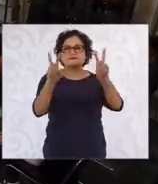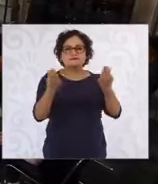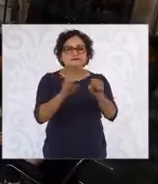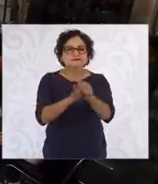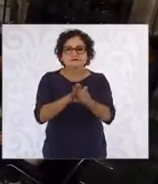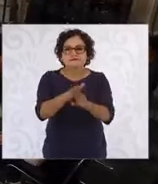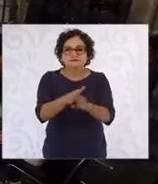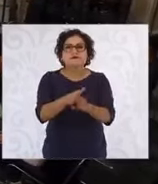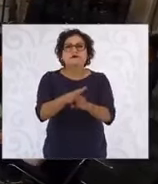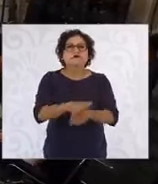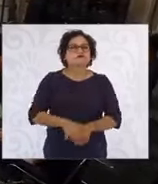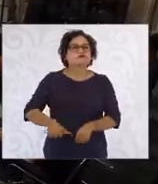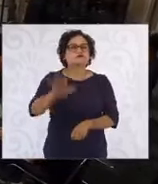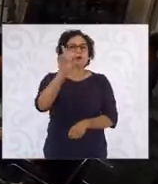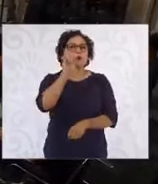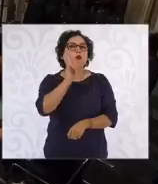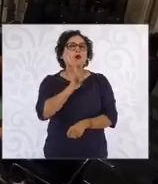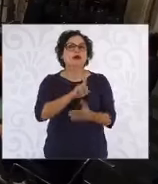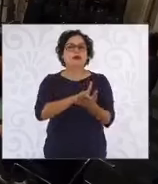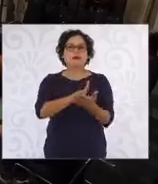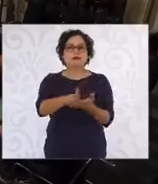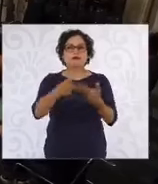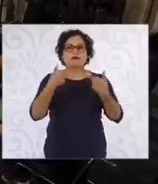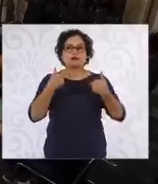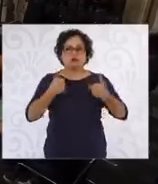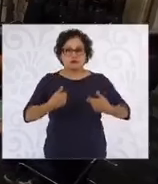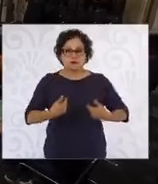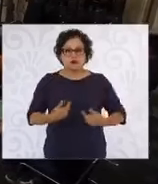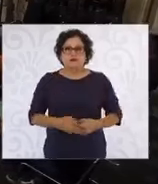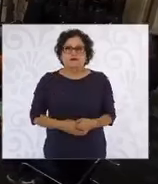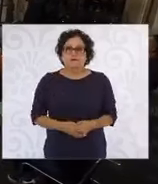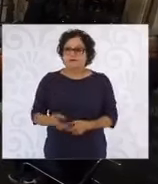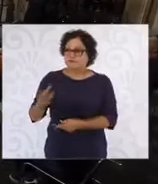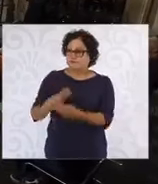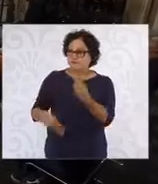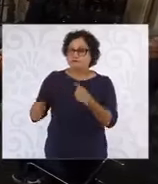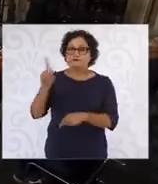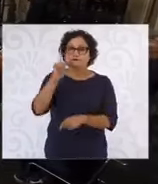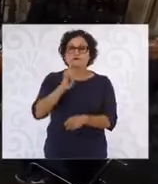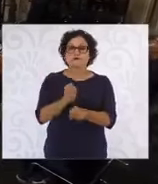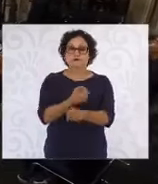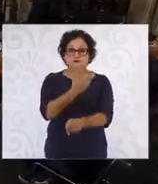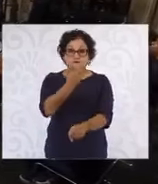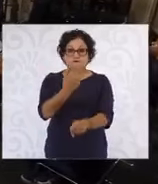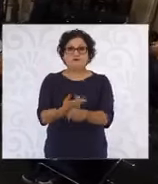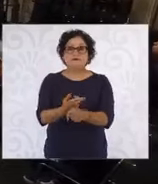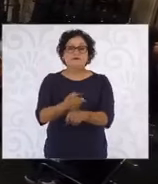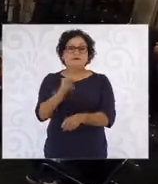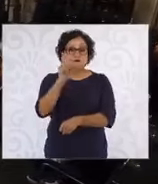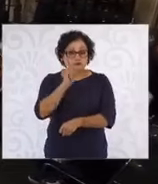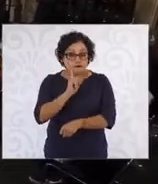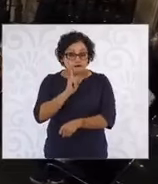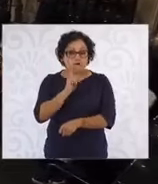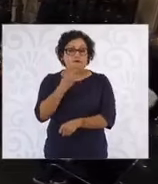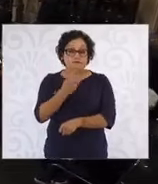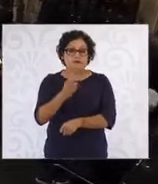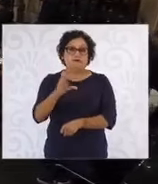mujeres. Está Citlali, secretaria de las mujeres.